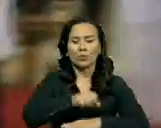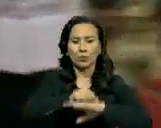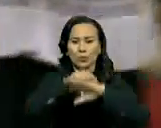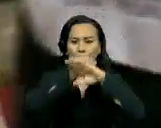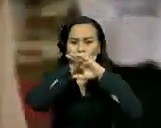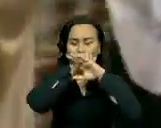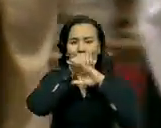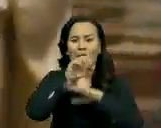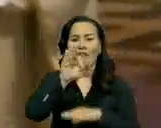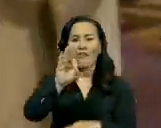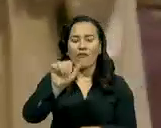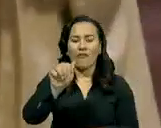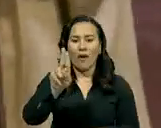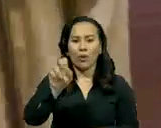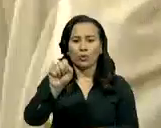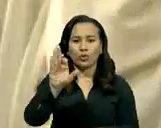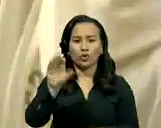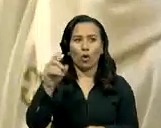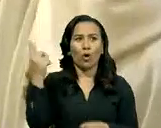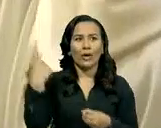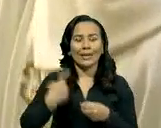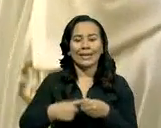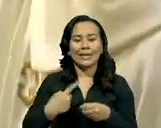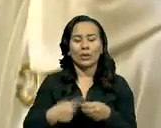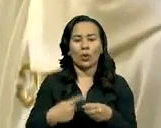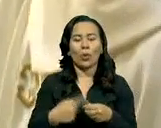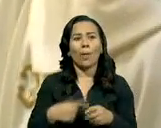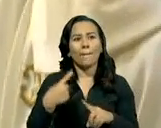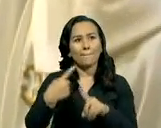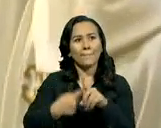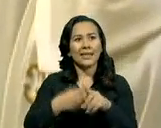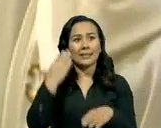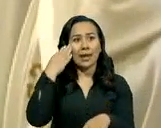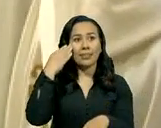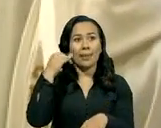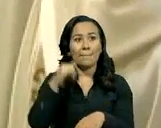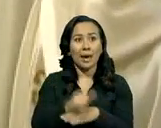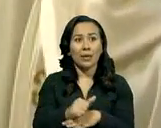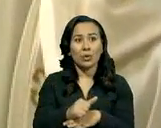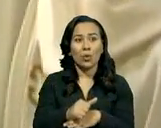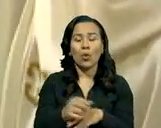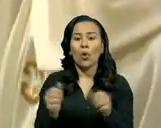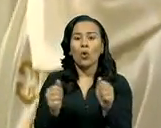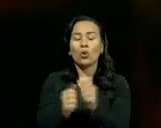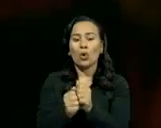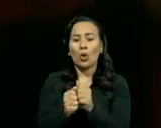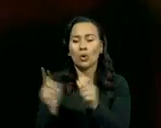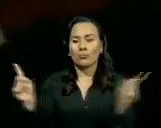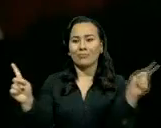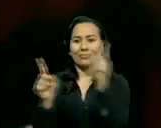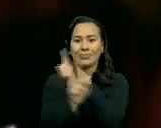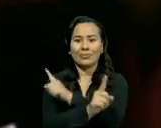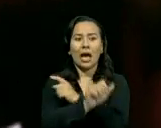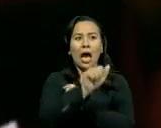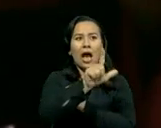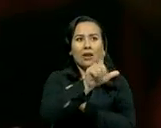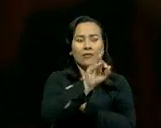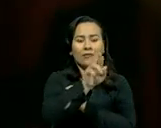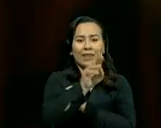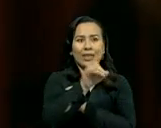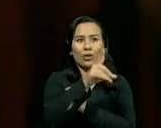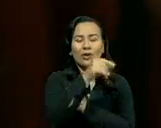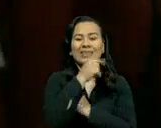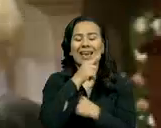Fausto Traves, arzobispo de Quito, quien en el mes de mayo será reemplazado por Monseñor Alfredo Espinosa, designado por el Vaticano como